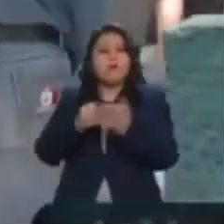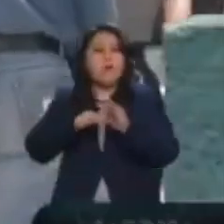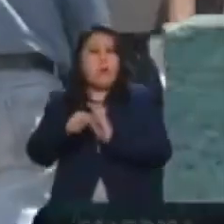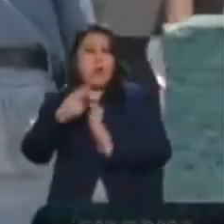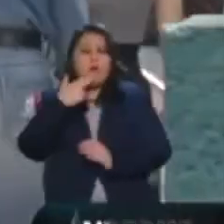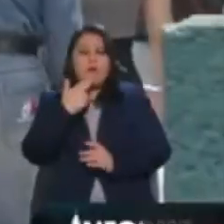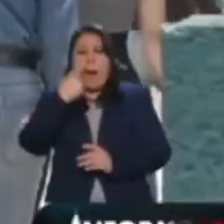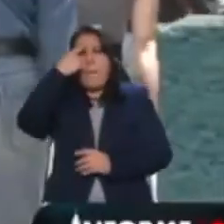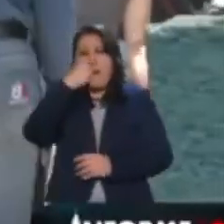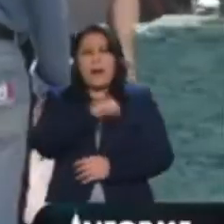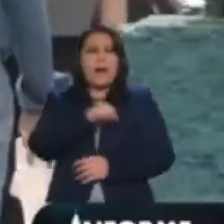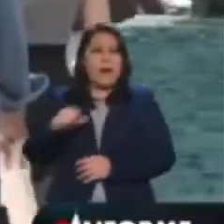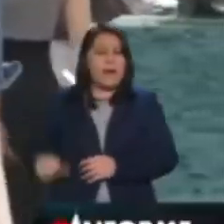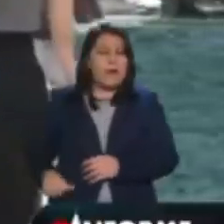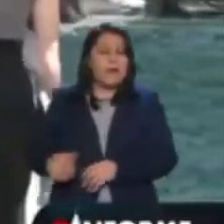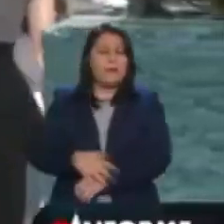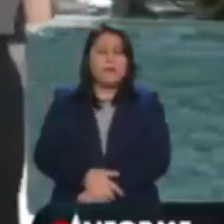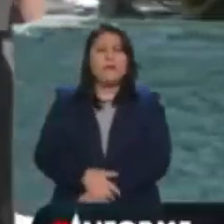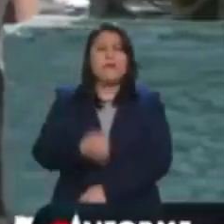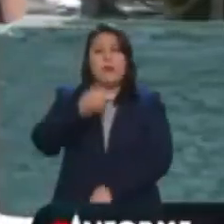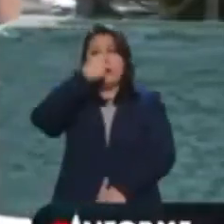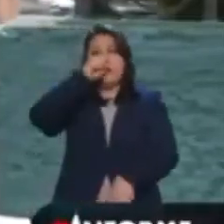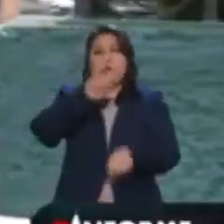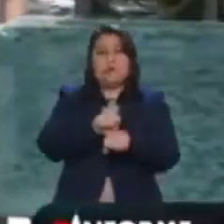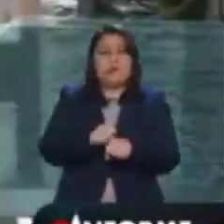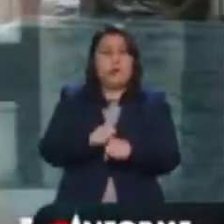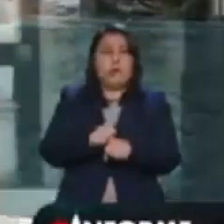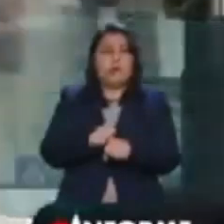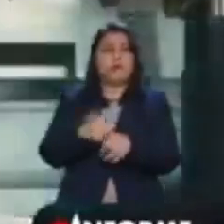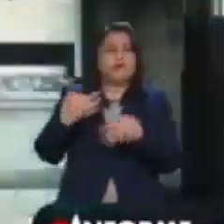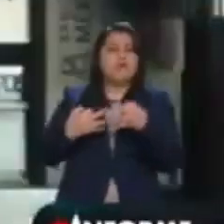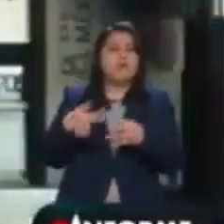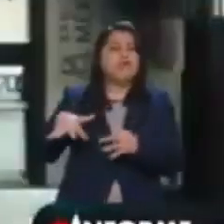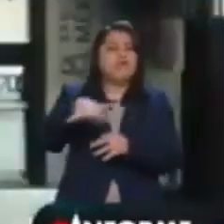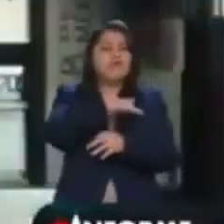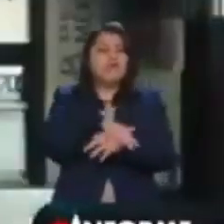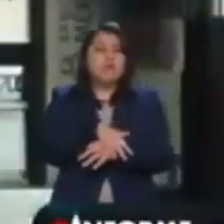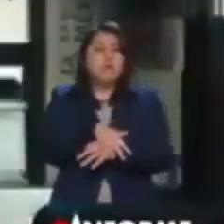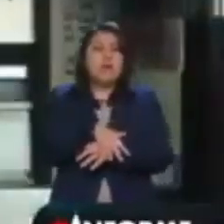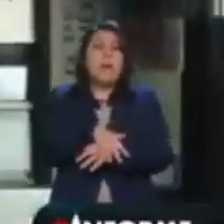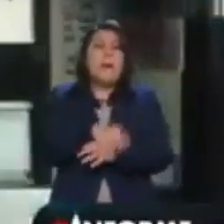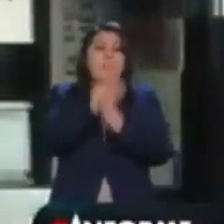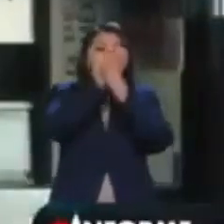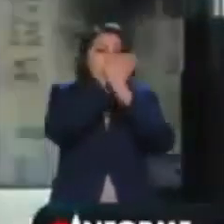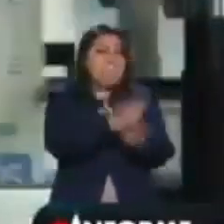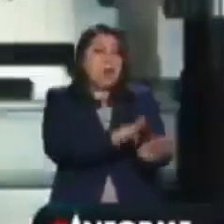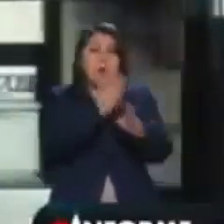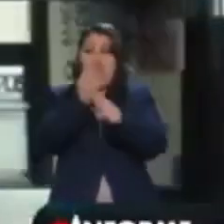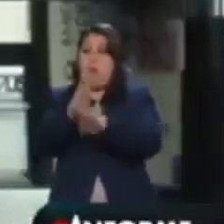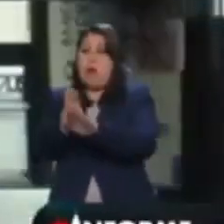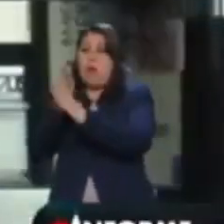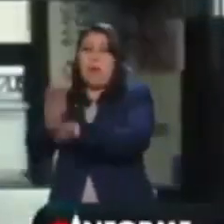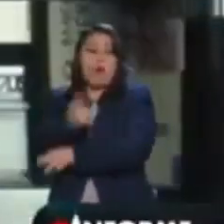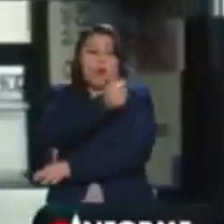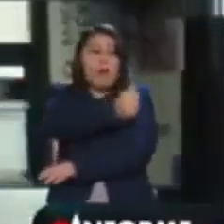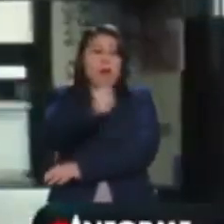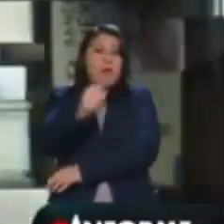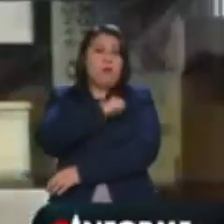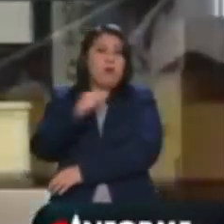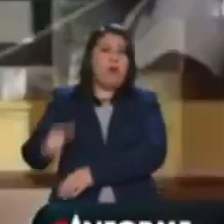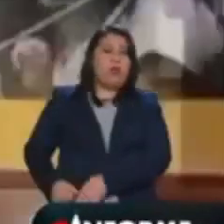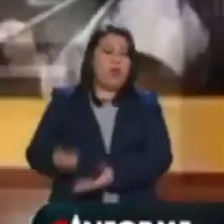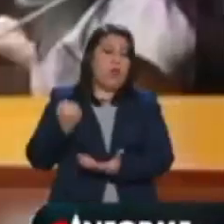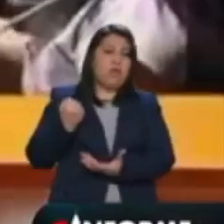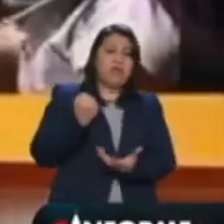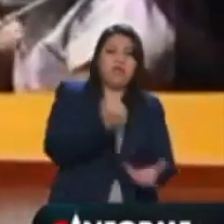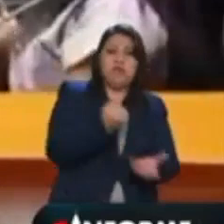a las alcaldías, la Secretaría de Finanzas realiza las transferencias a las cuentas bancarias de las alcaldías. Desde